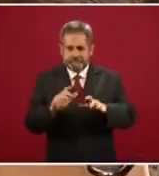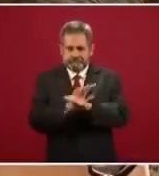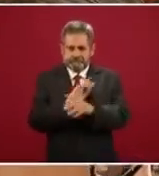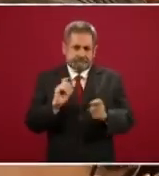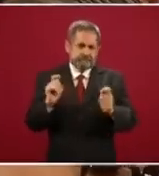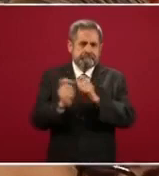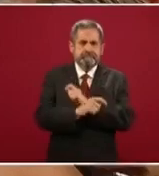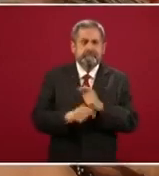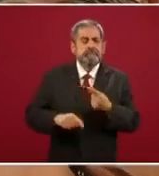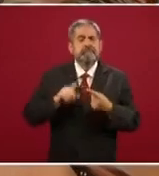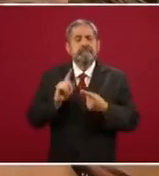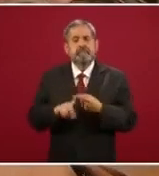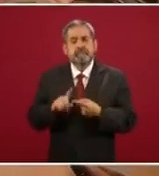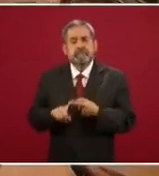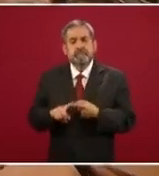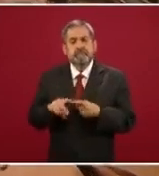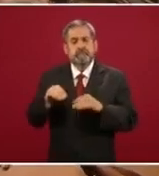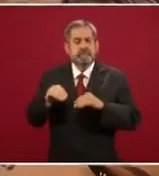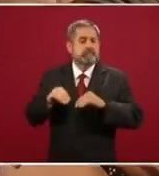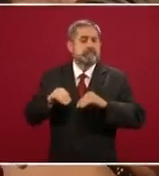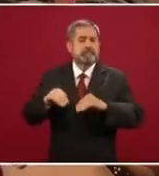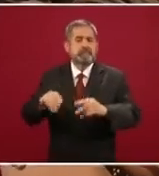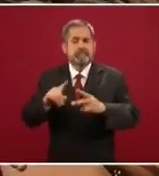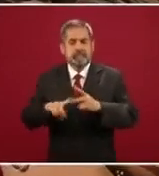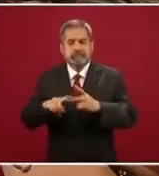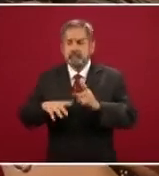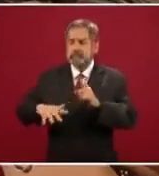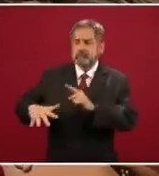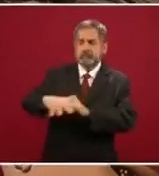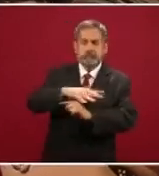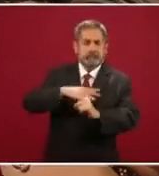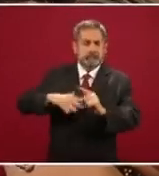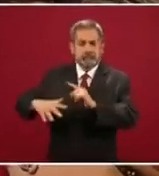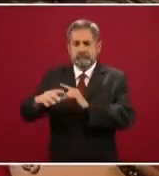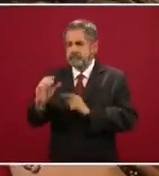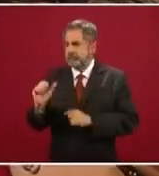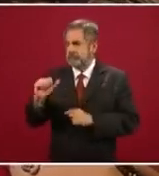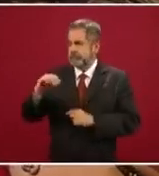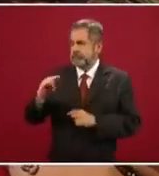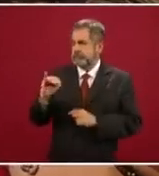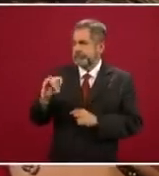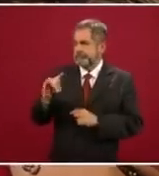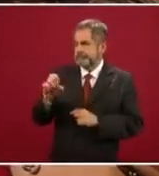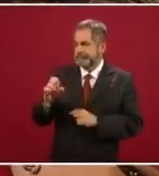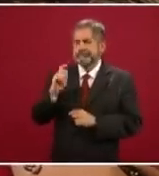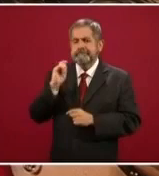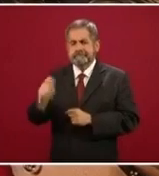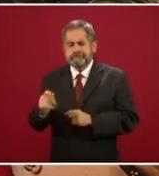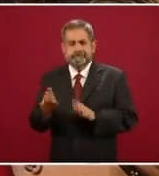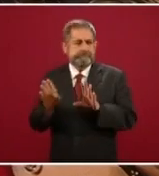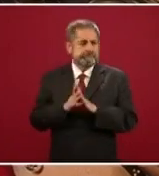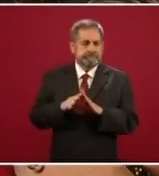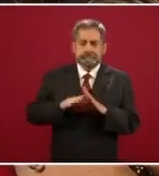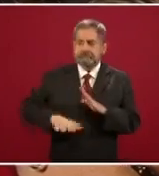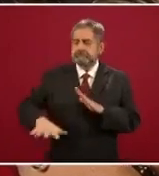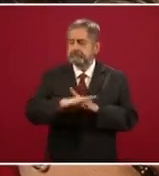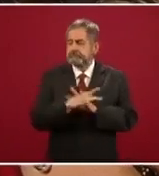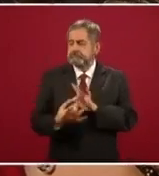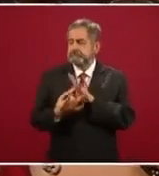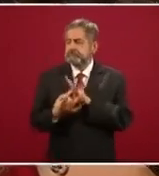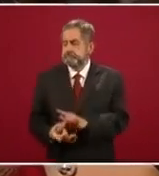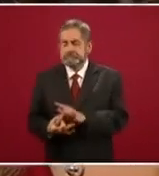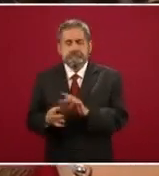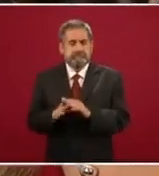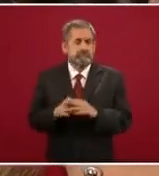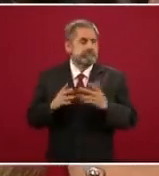transformar las cosas. Uno de ellos es el movimiento ambientalista que trata de transformar nuestra relación con la naturaleza y